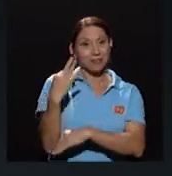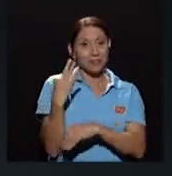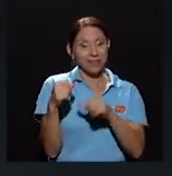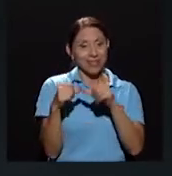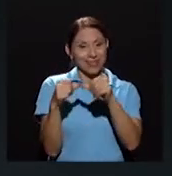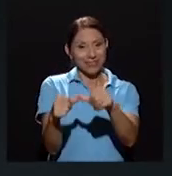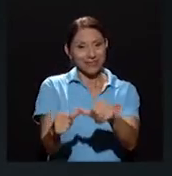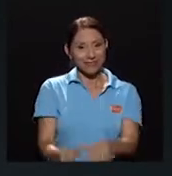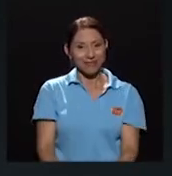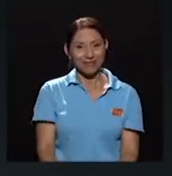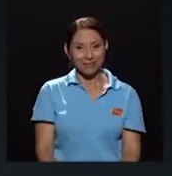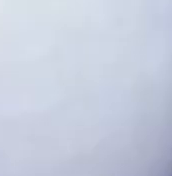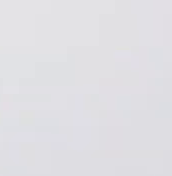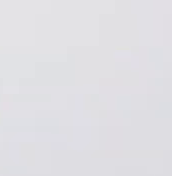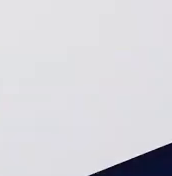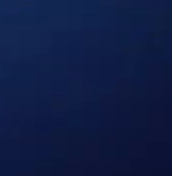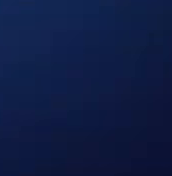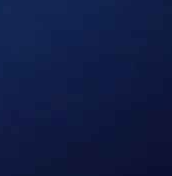regresamos